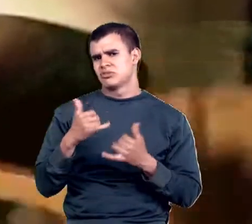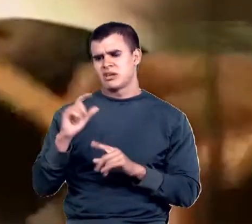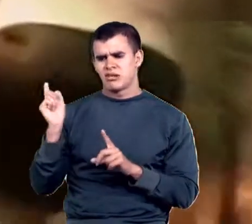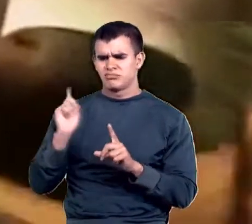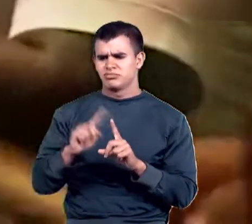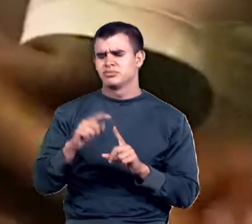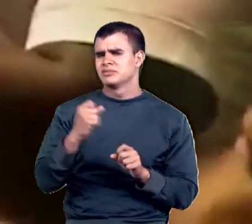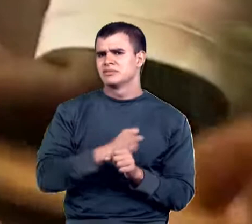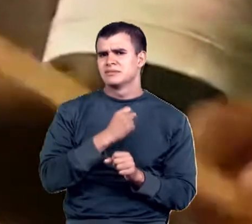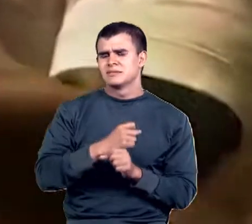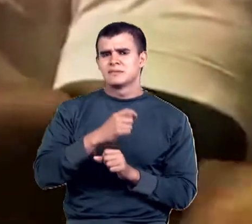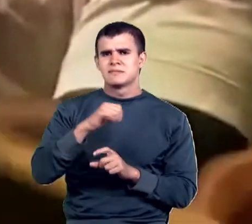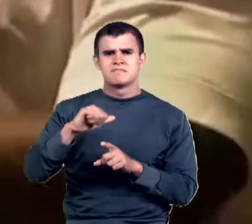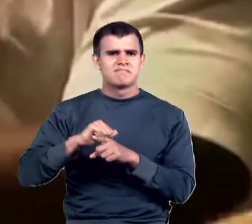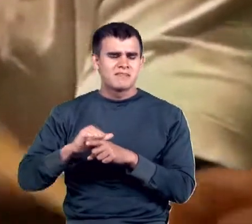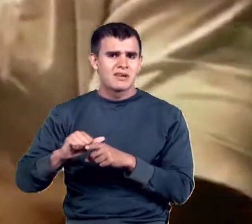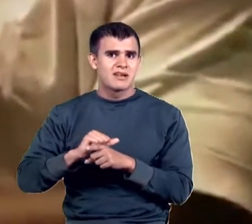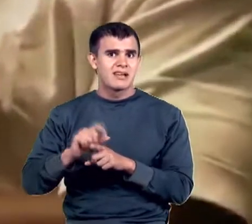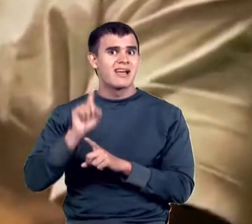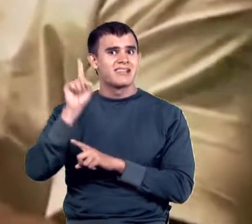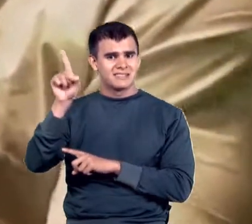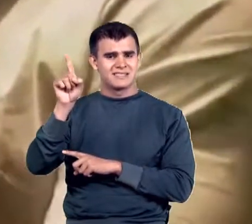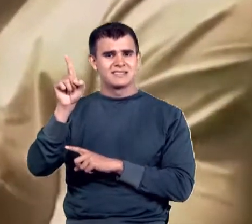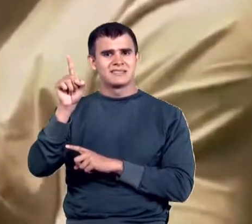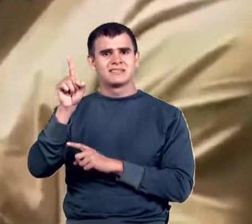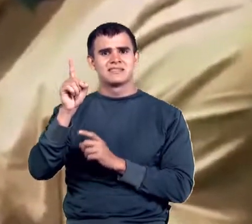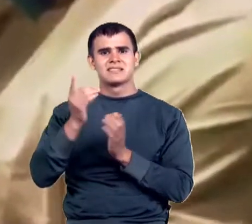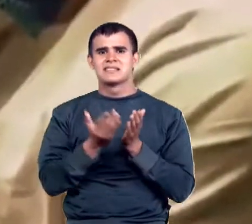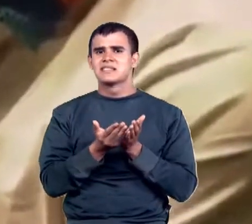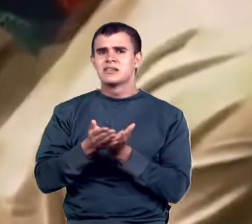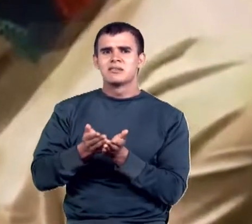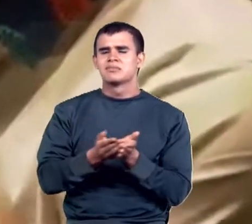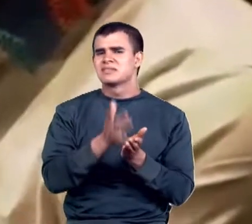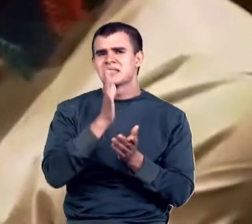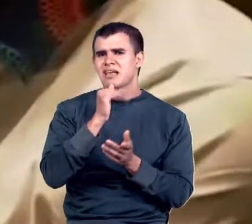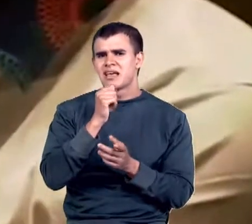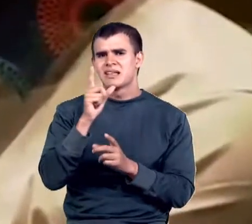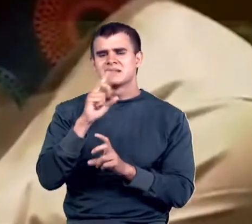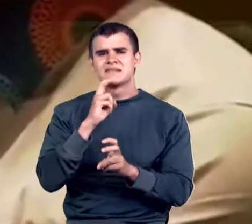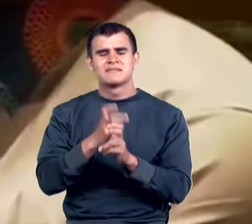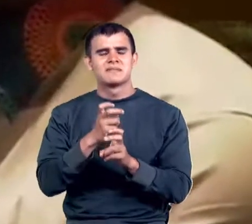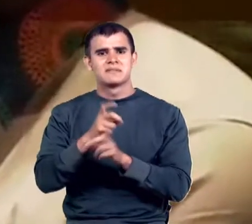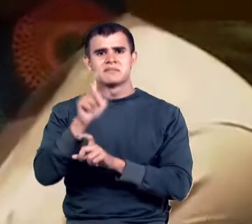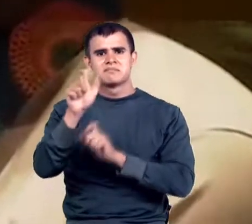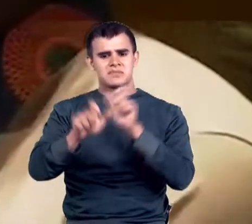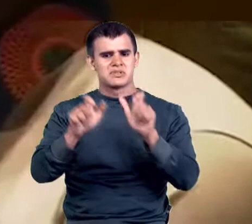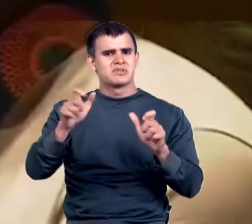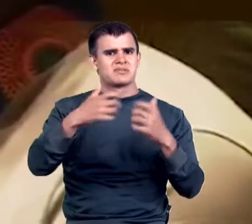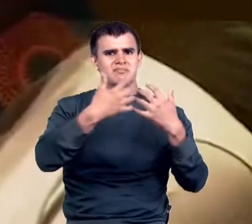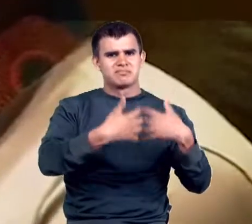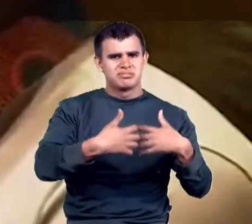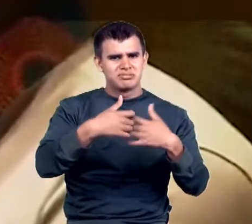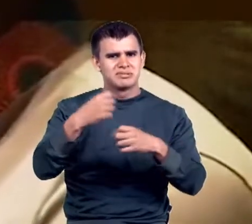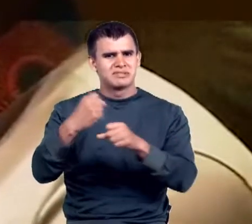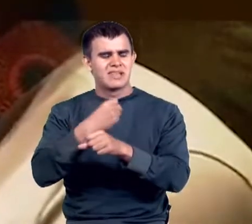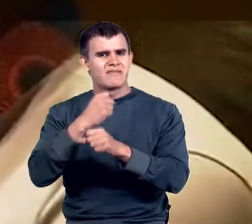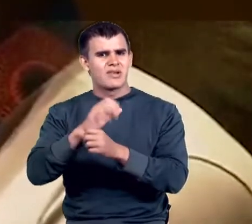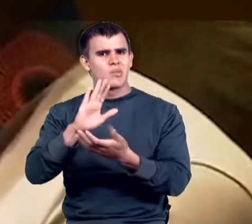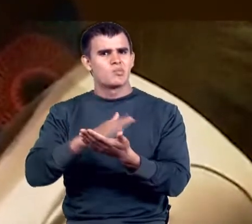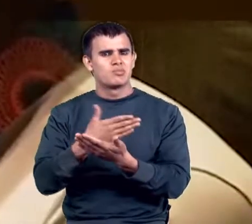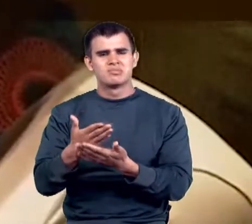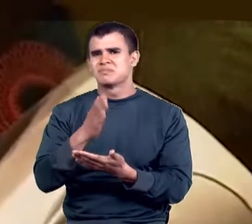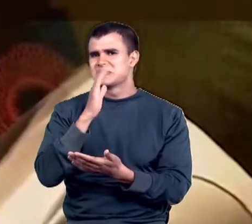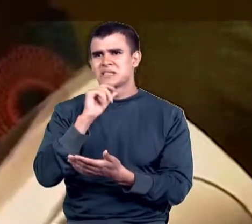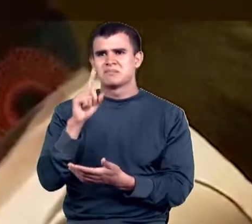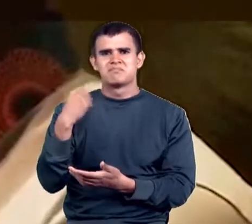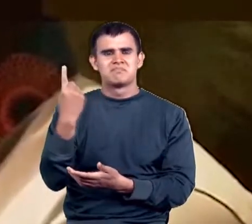hemos venido trabajando la música. Pues en Quibdó carecemos de muy pocos productores. Entonces por eso, bueno, llamamos a Cristian Salgado y nos